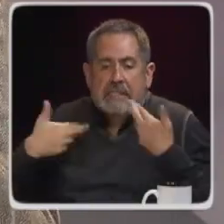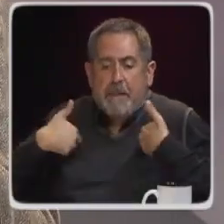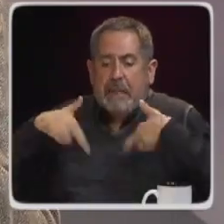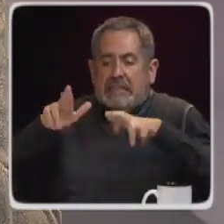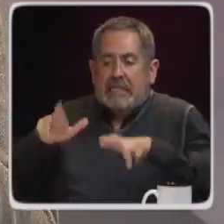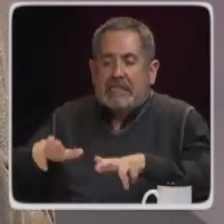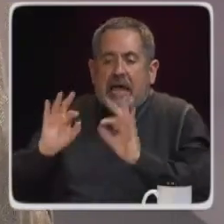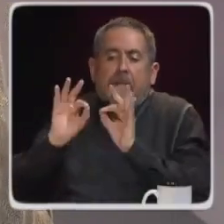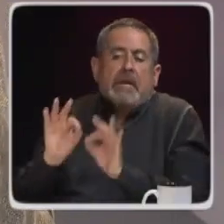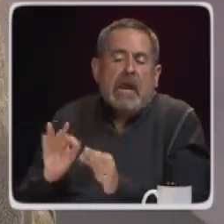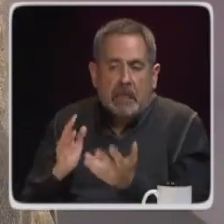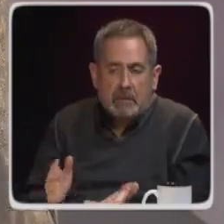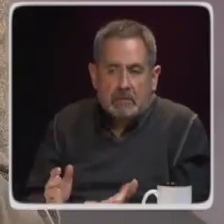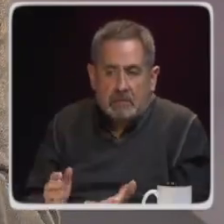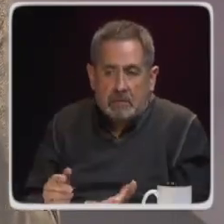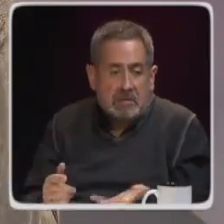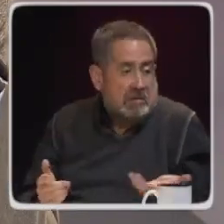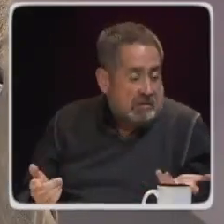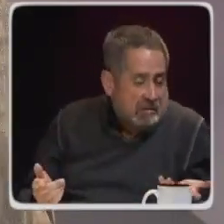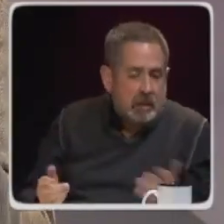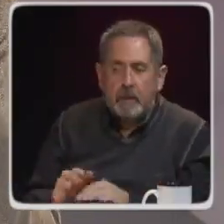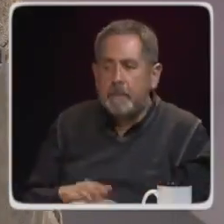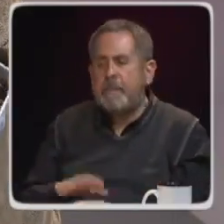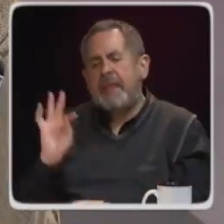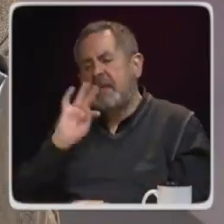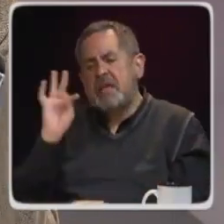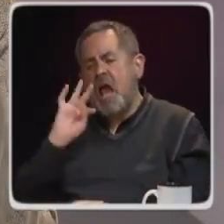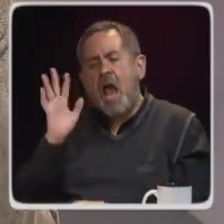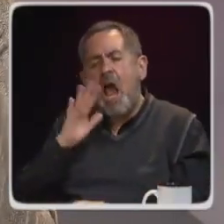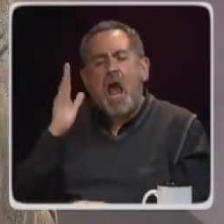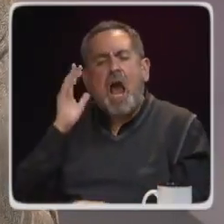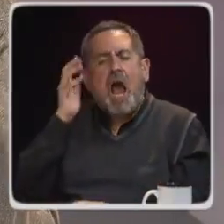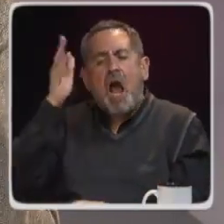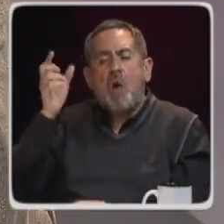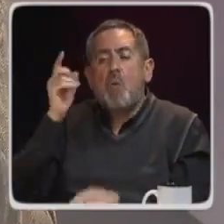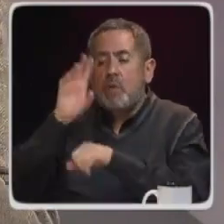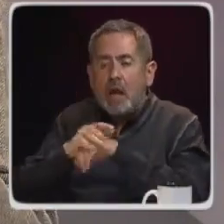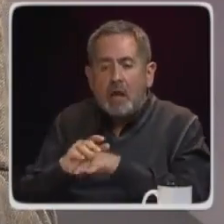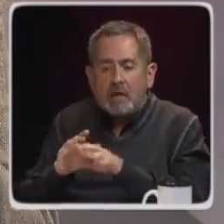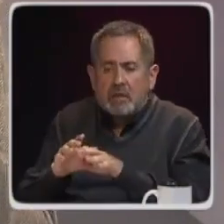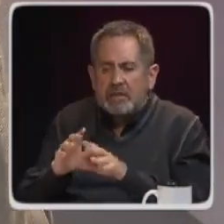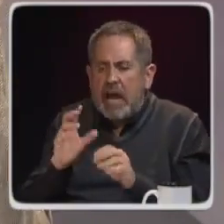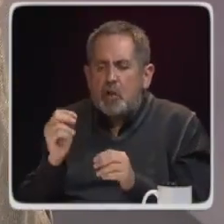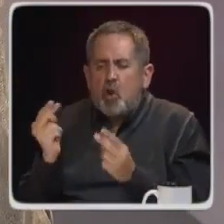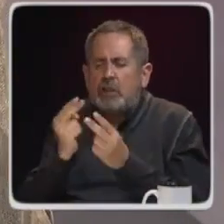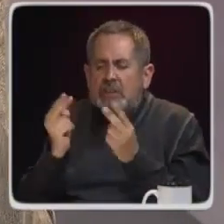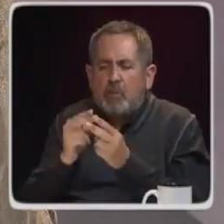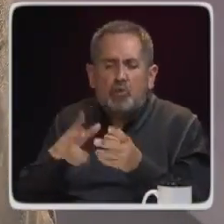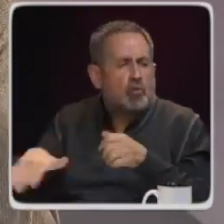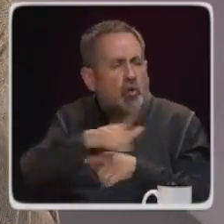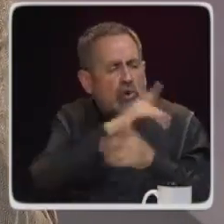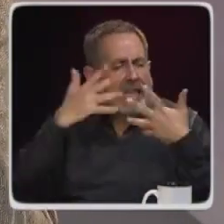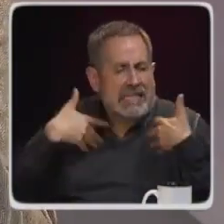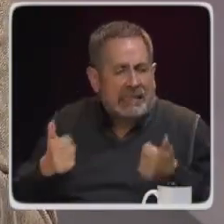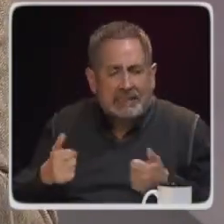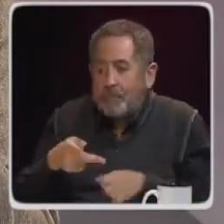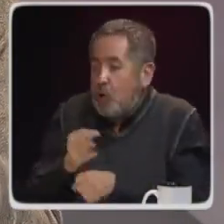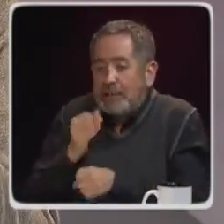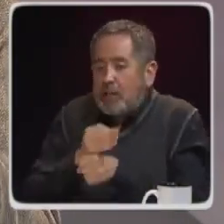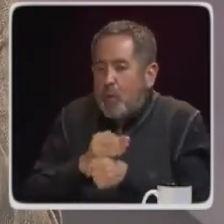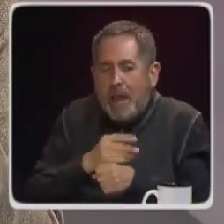y es así como se crean los consensos para la lengua de señas. Por ejemplo, a los jóvenes hay que mostrarles tener un modelo lingüístico de lengua de señas para que se vaya permeando la lengua de